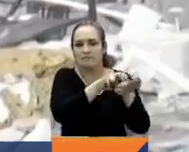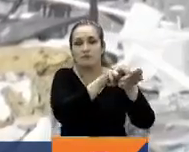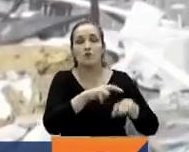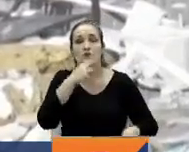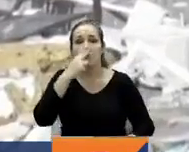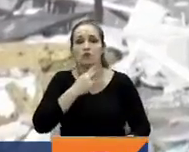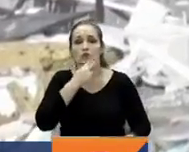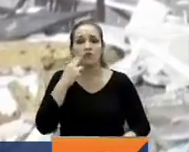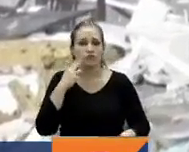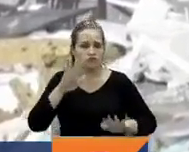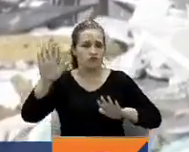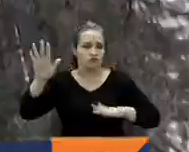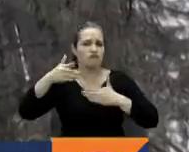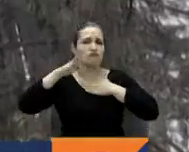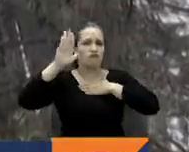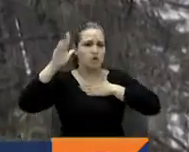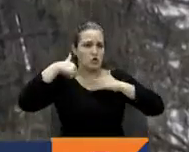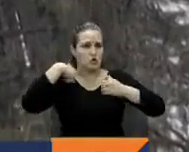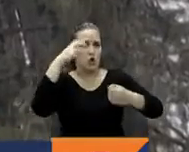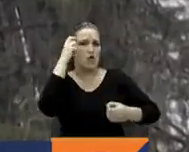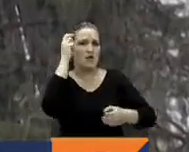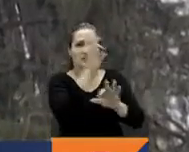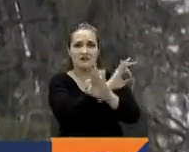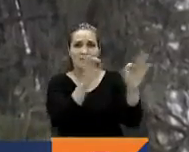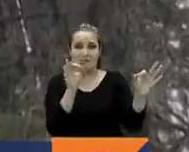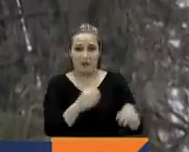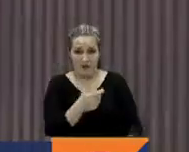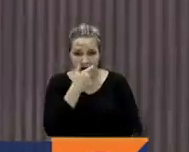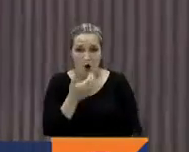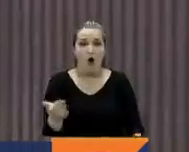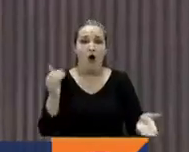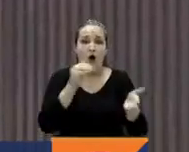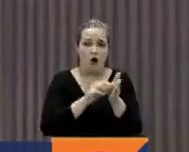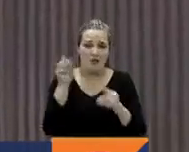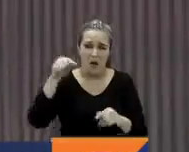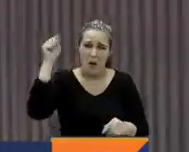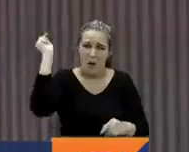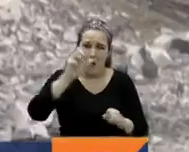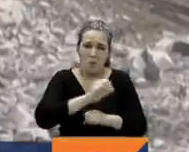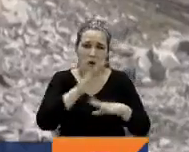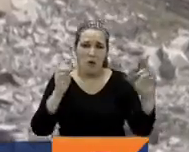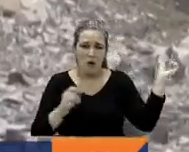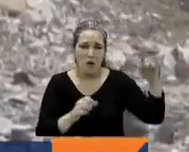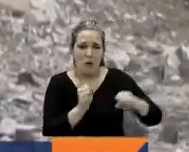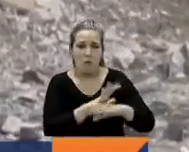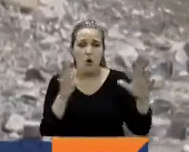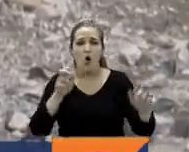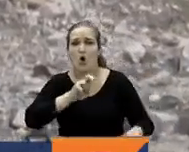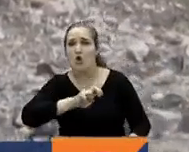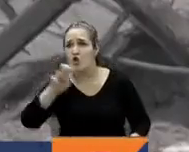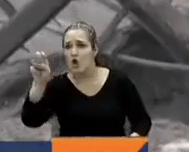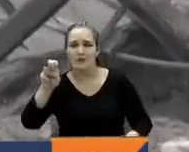de repelerse de las afueras de Kiev, así redibuja de nuevo a Irpin, y de la ruptura a los asedios al norte y al este,